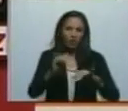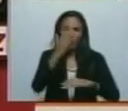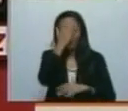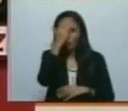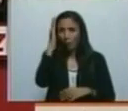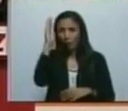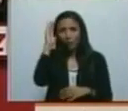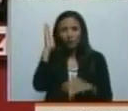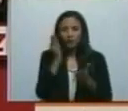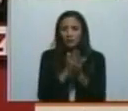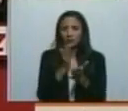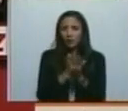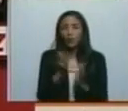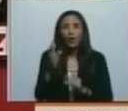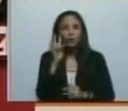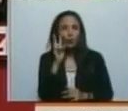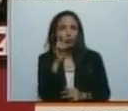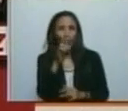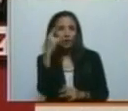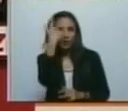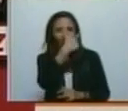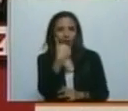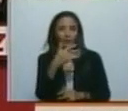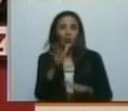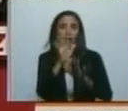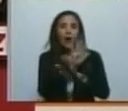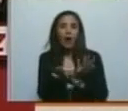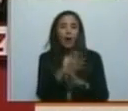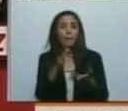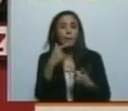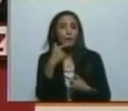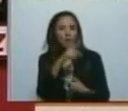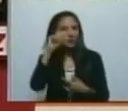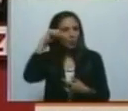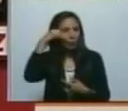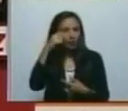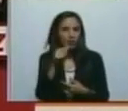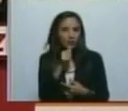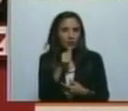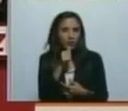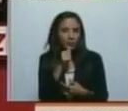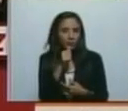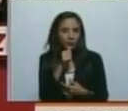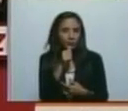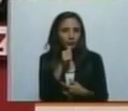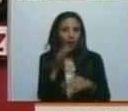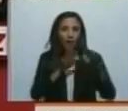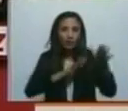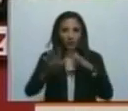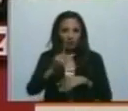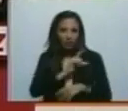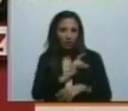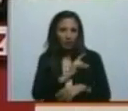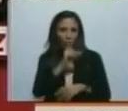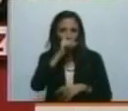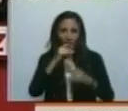Hipócritas. Yo los quiero ver el 15 de enero del año que viene. Nadie se va a acordar. Nadie se va a acordar de